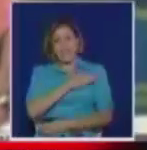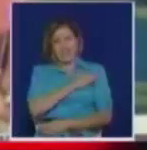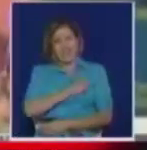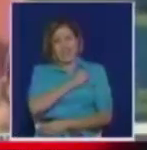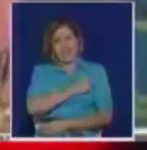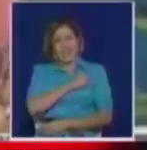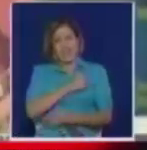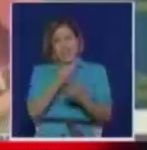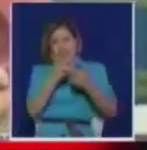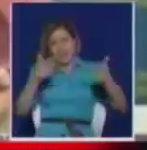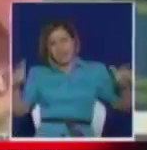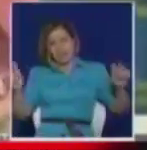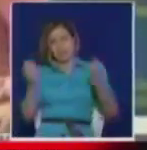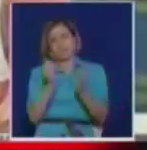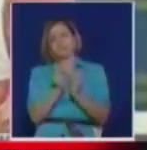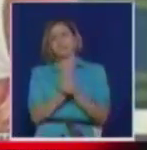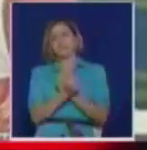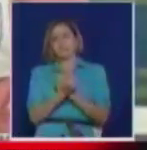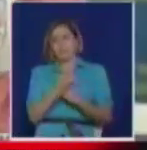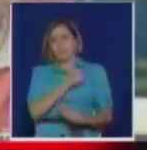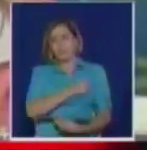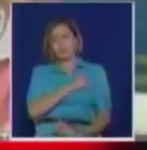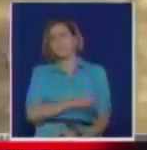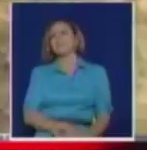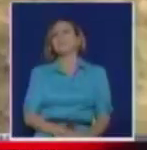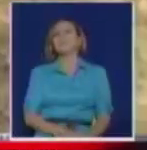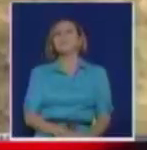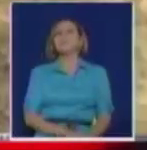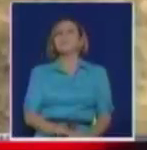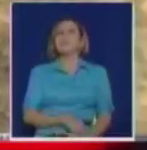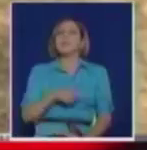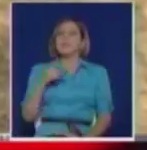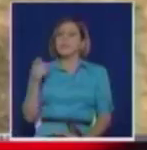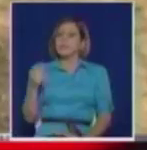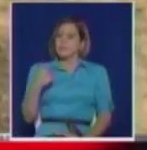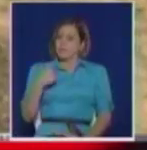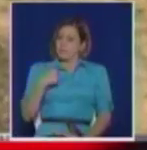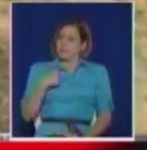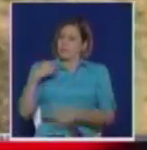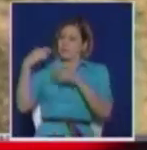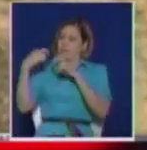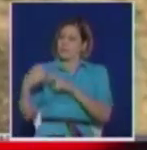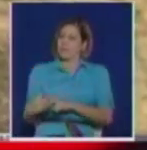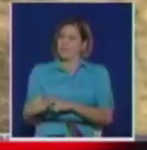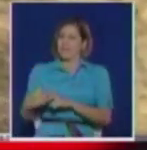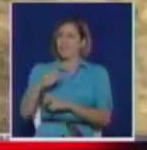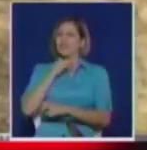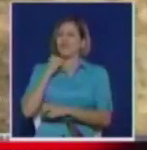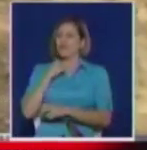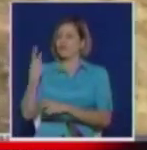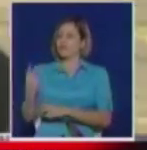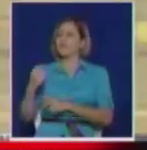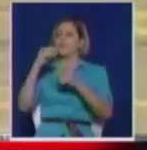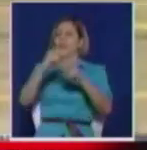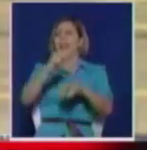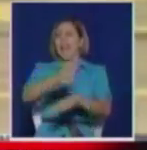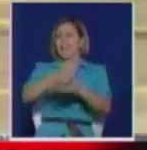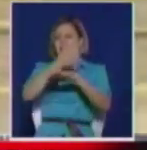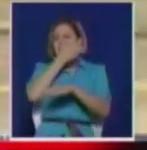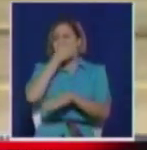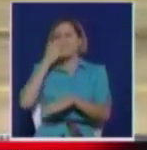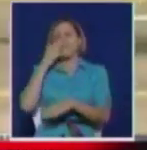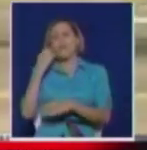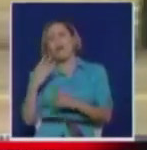como acompañantes. Nos sentamos a conversar, Monseñor Darío Monsalve y mi persona, con el comandante y a la hora lo